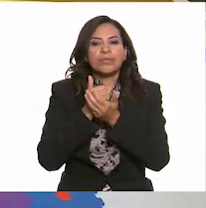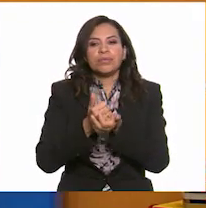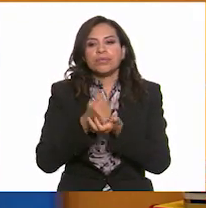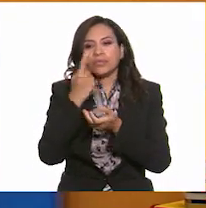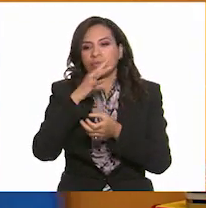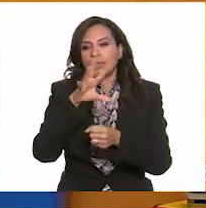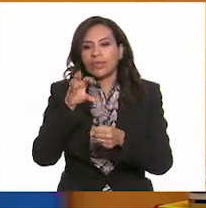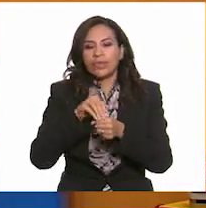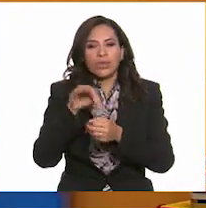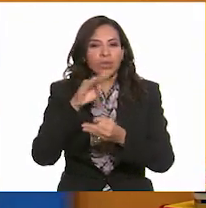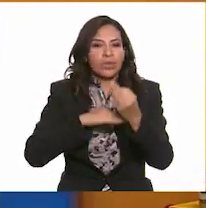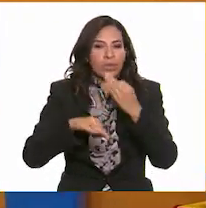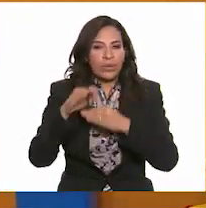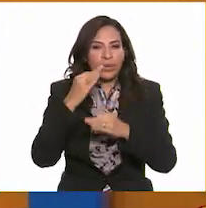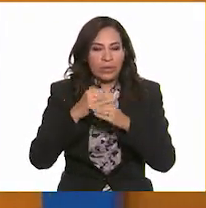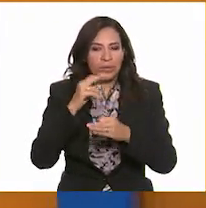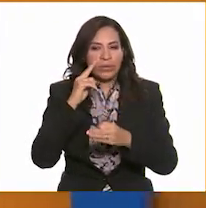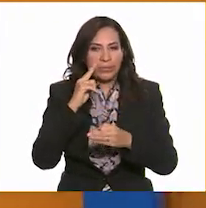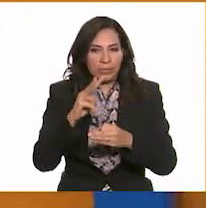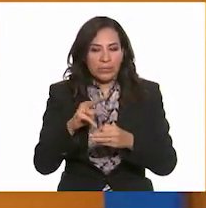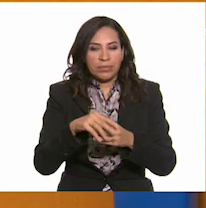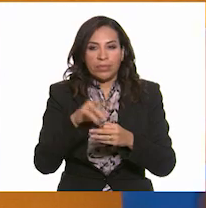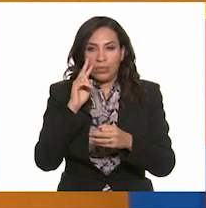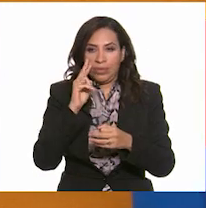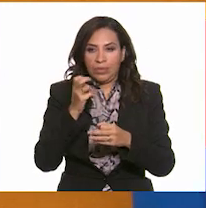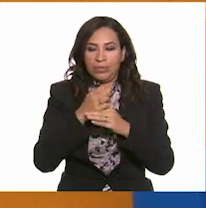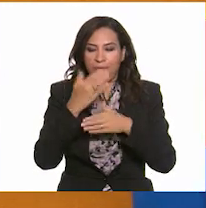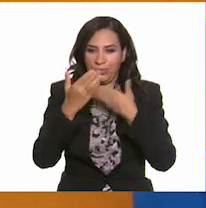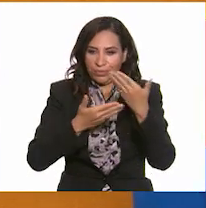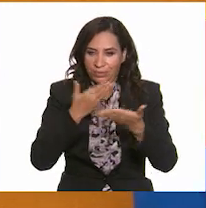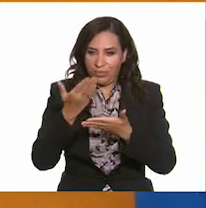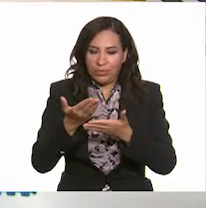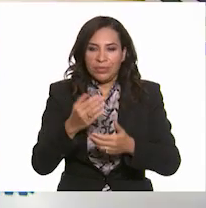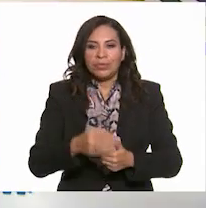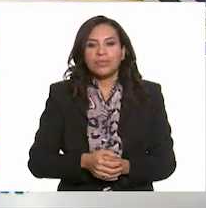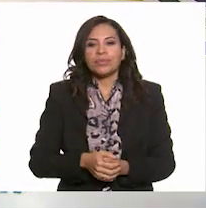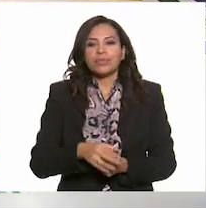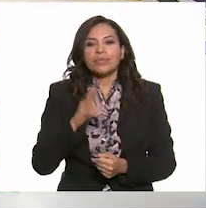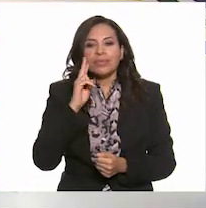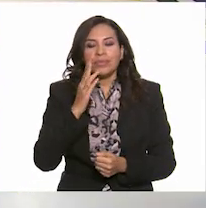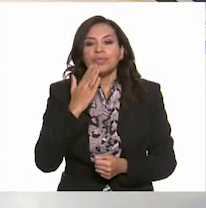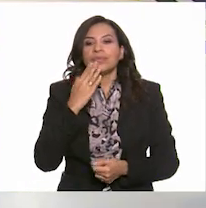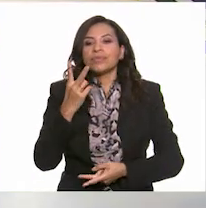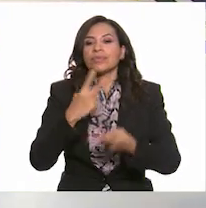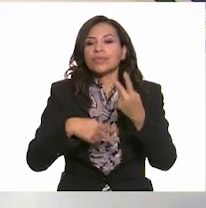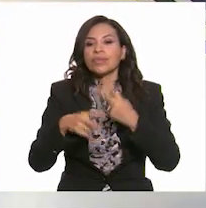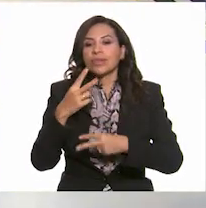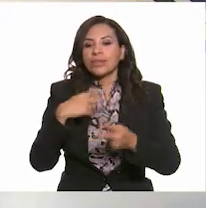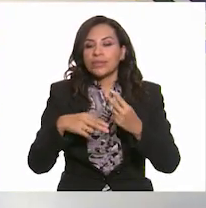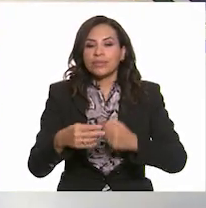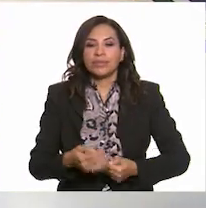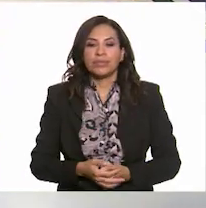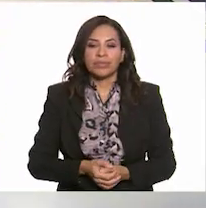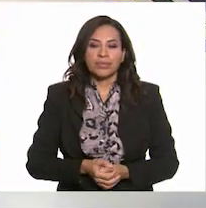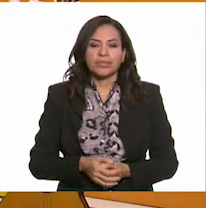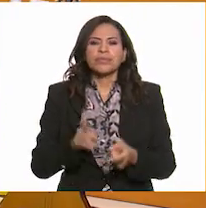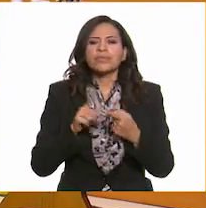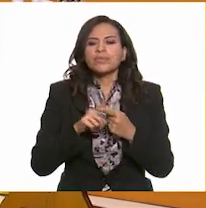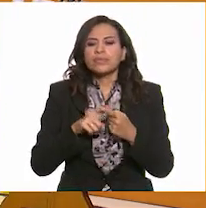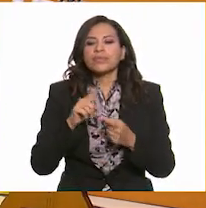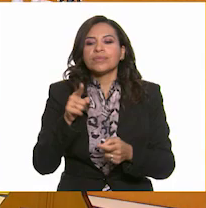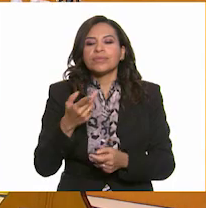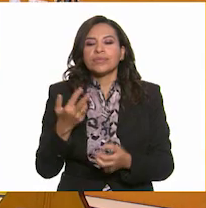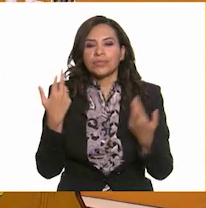a complementar todo lo que hemos visto. Muy ¿Te bien. Parece si te lo presento? Sí. Pues demos la bienvenida ¿A quién?